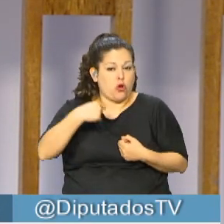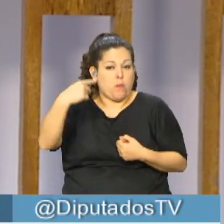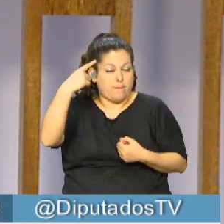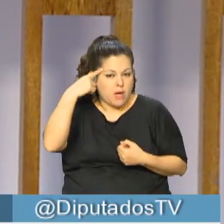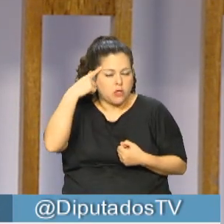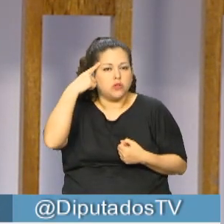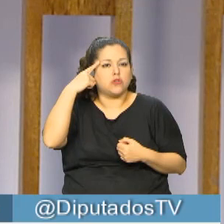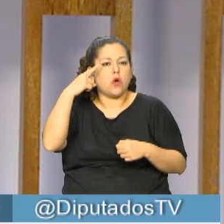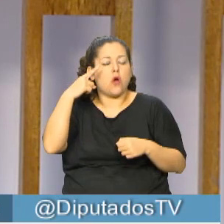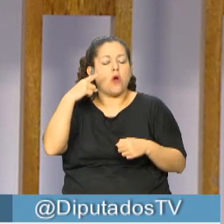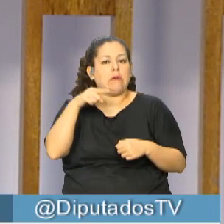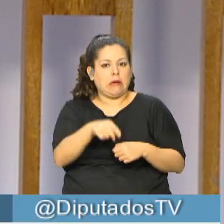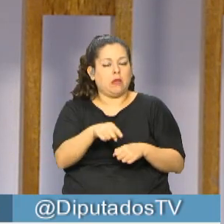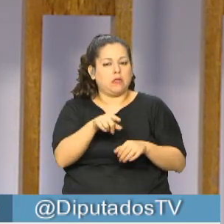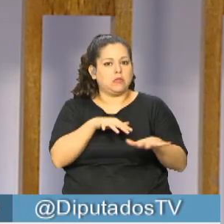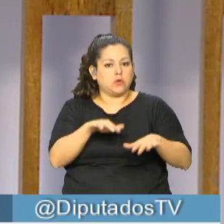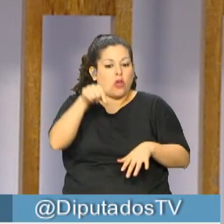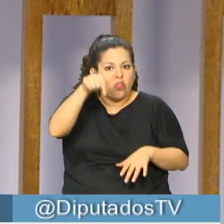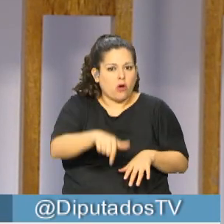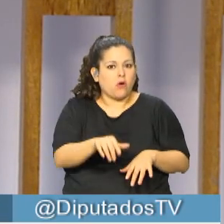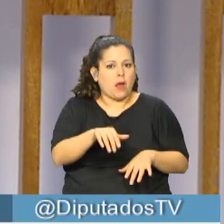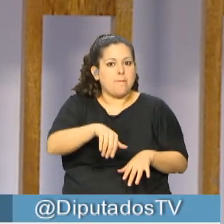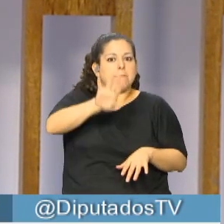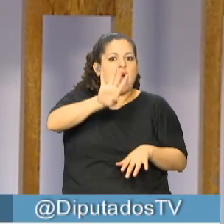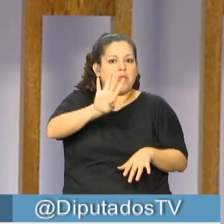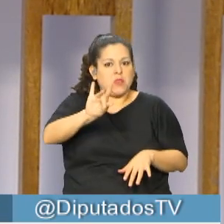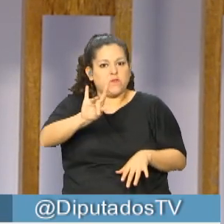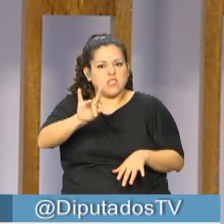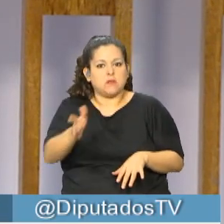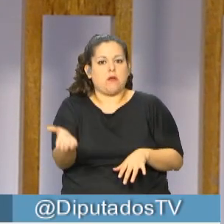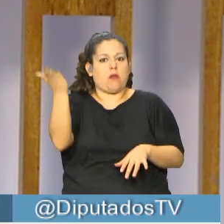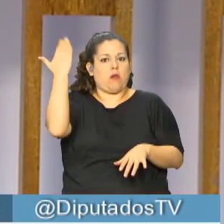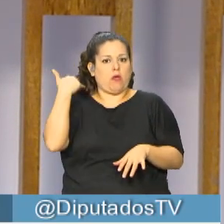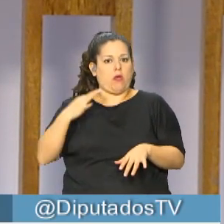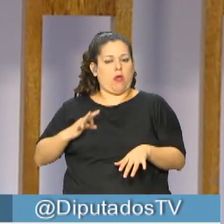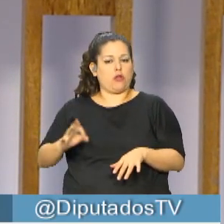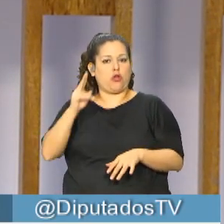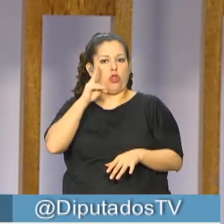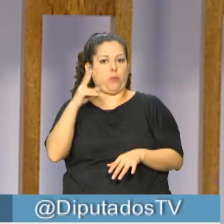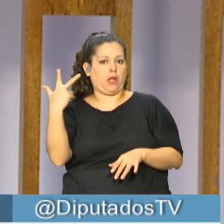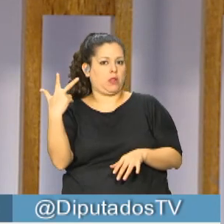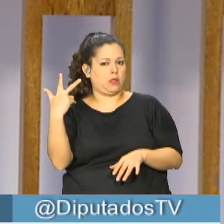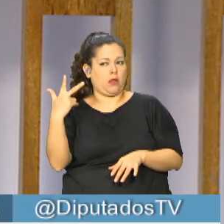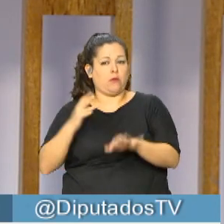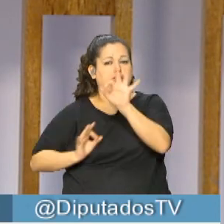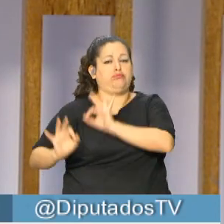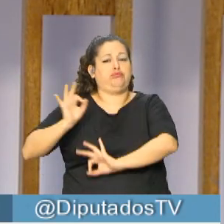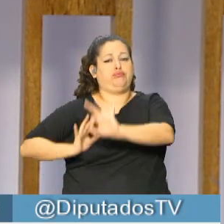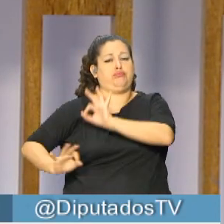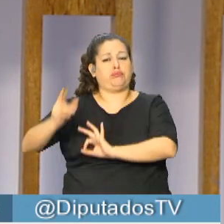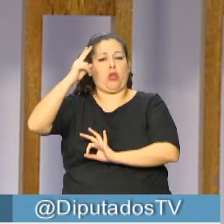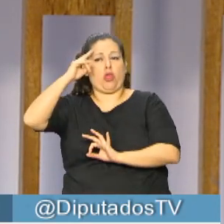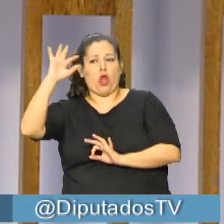más difícil que en el 2003, porque en el 2003 veníamos con una Argentina de la década del 90 que se había perdido la